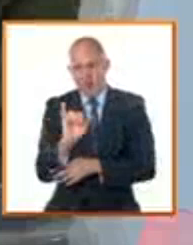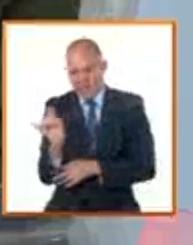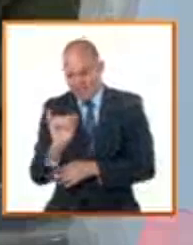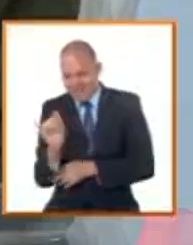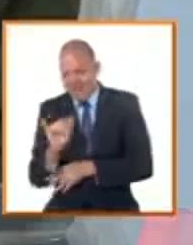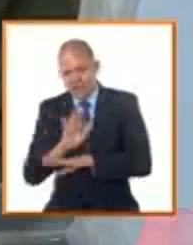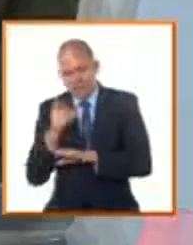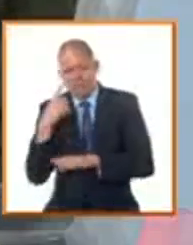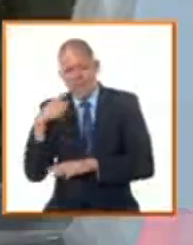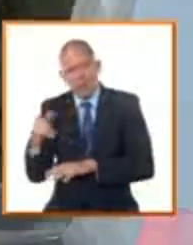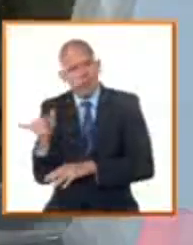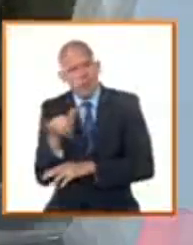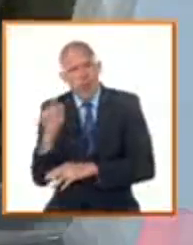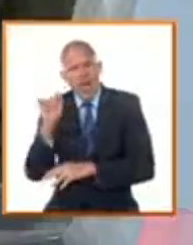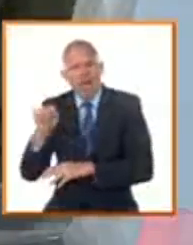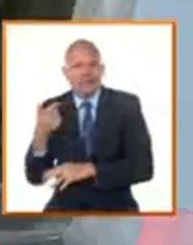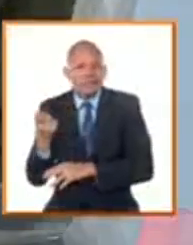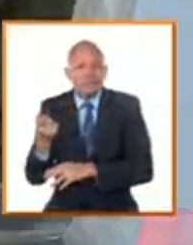nacional.